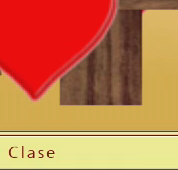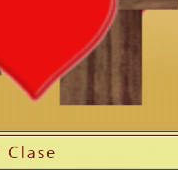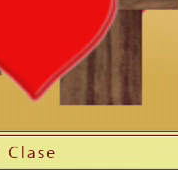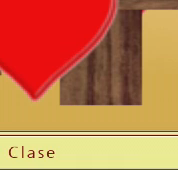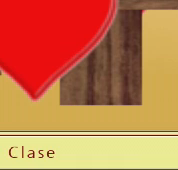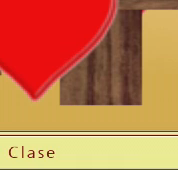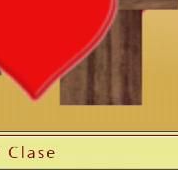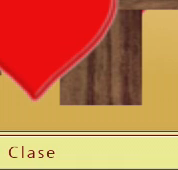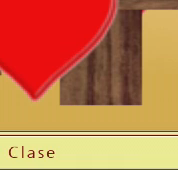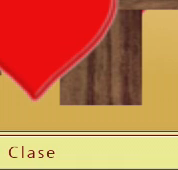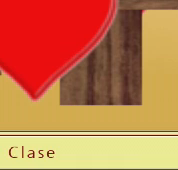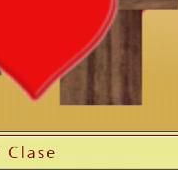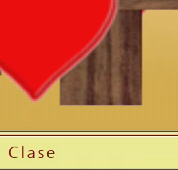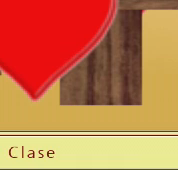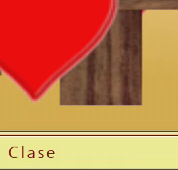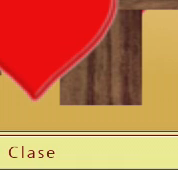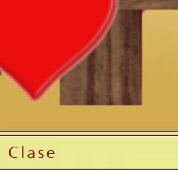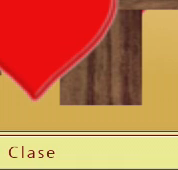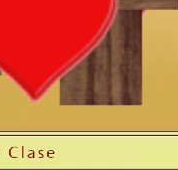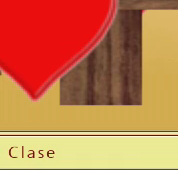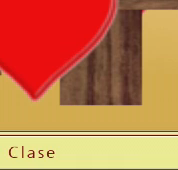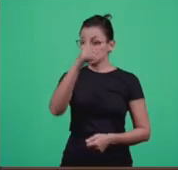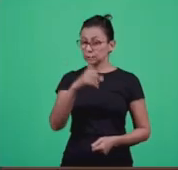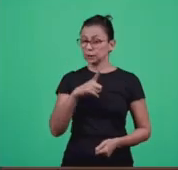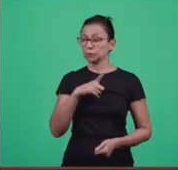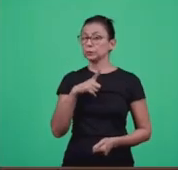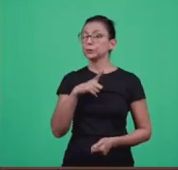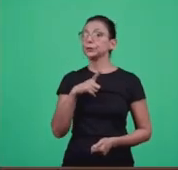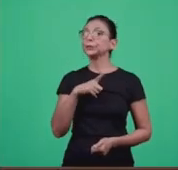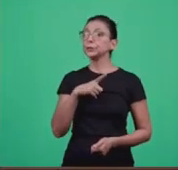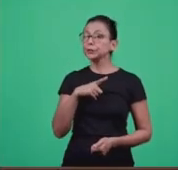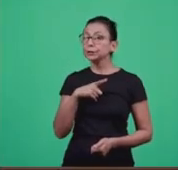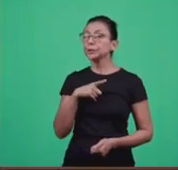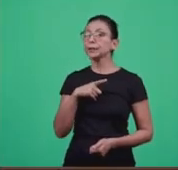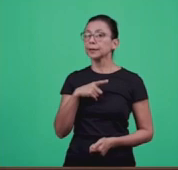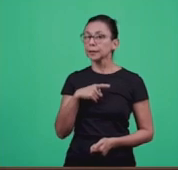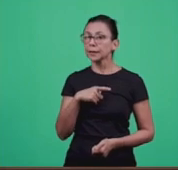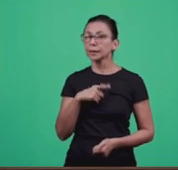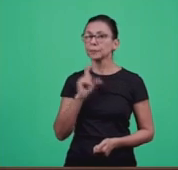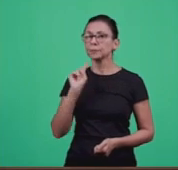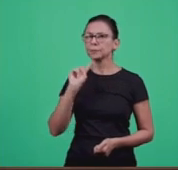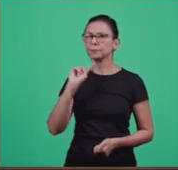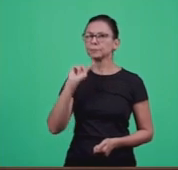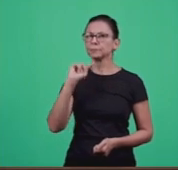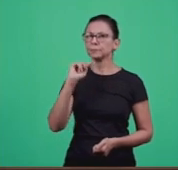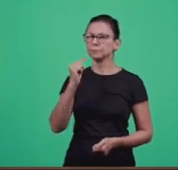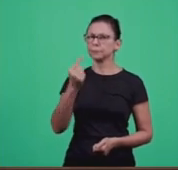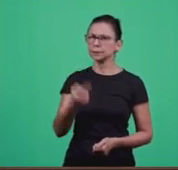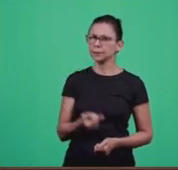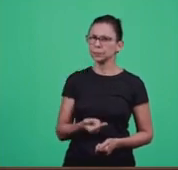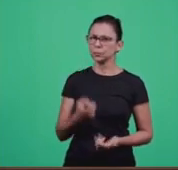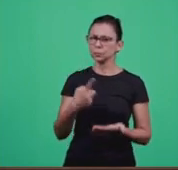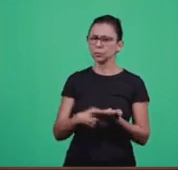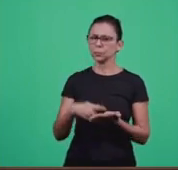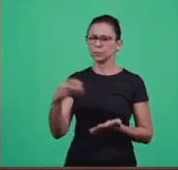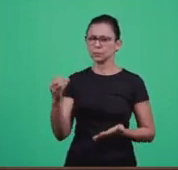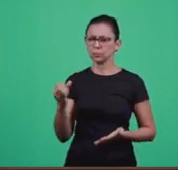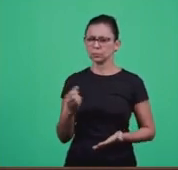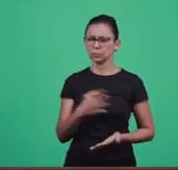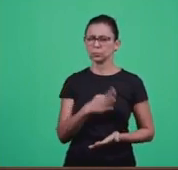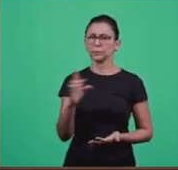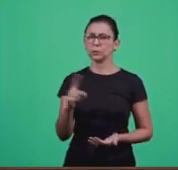Entonces, porque solo Israel era el pueblo escogido por Dios. Pero cuando Jesús vino, todos somos pueblo de Dios. Porque aquel